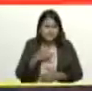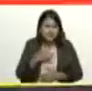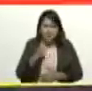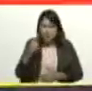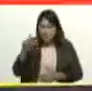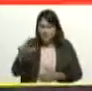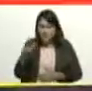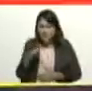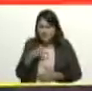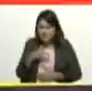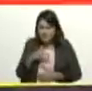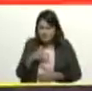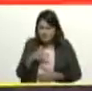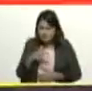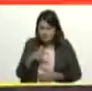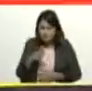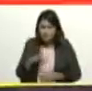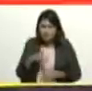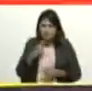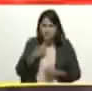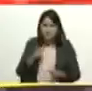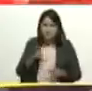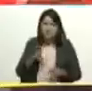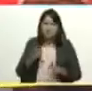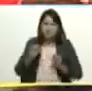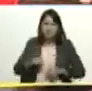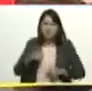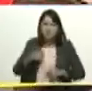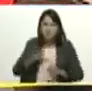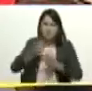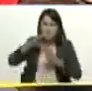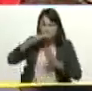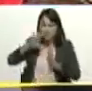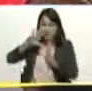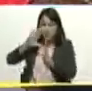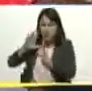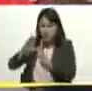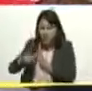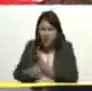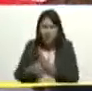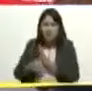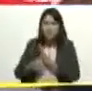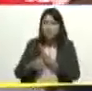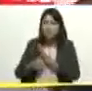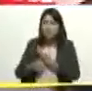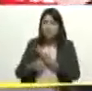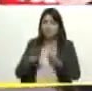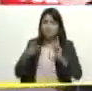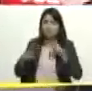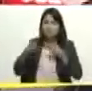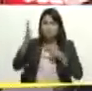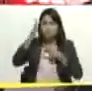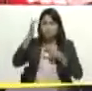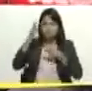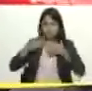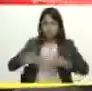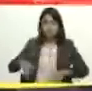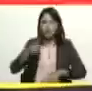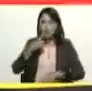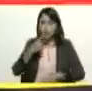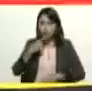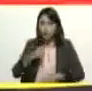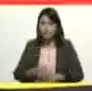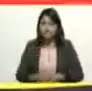a estafar a nuestro pueblo, amparado en que se ponga una camisa roja eventualmente. Pues